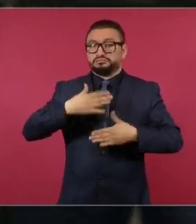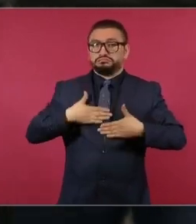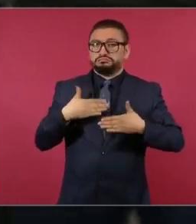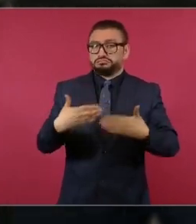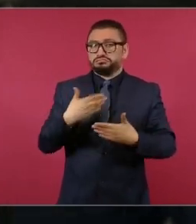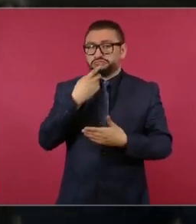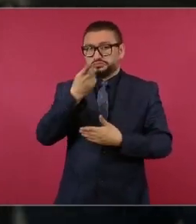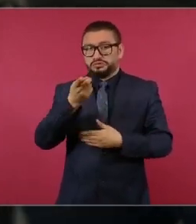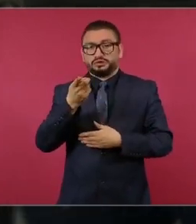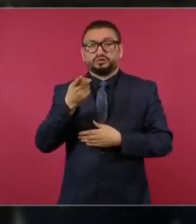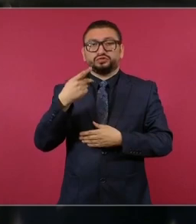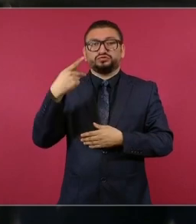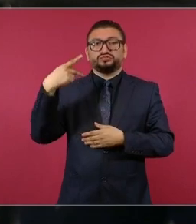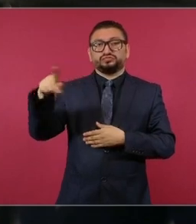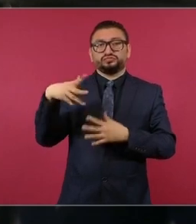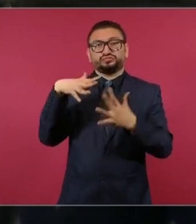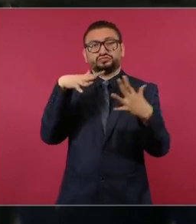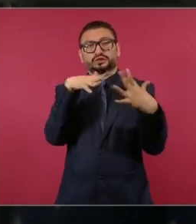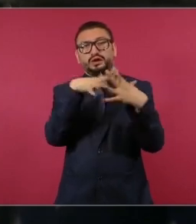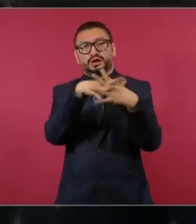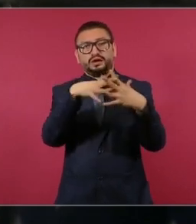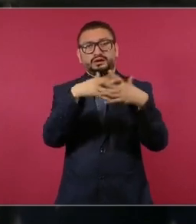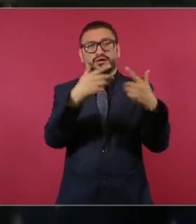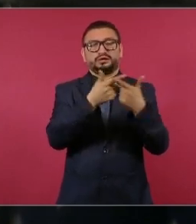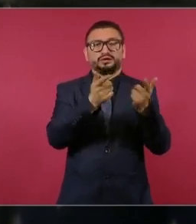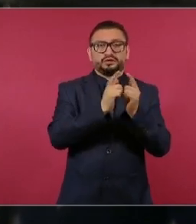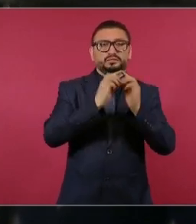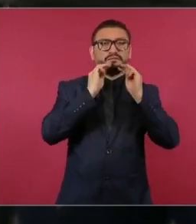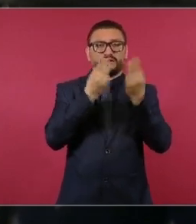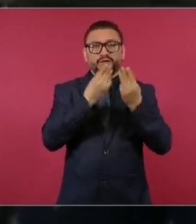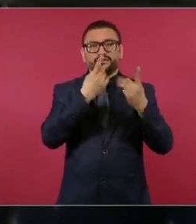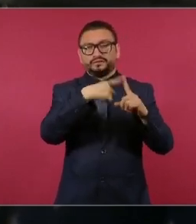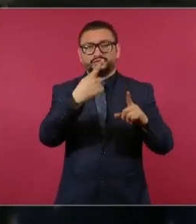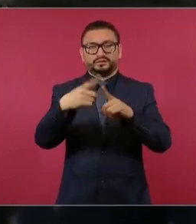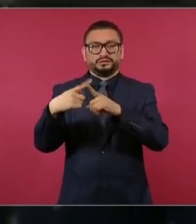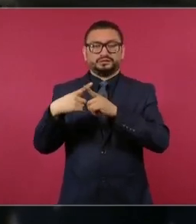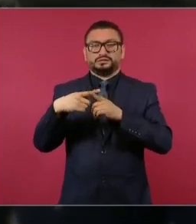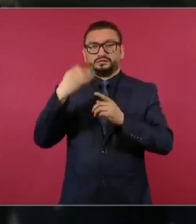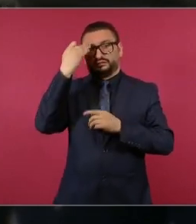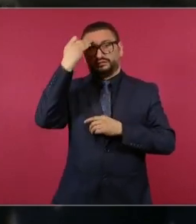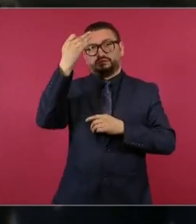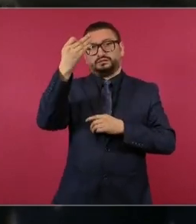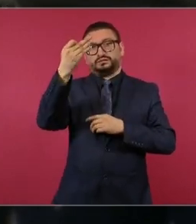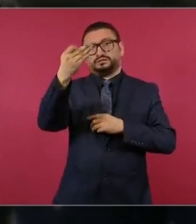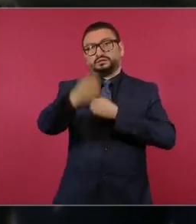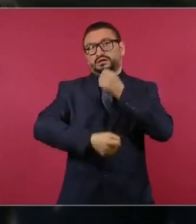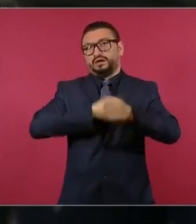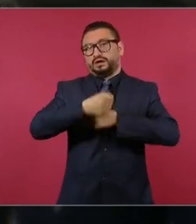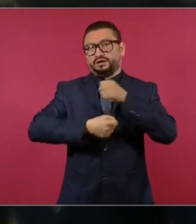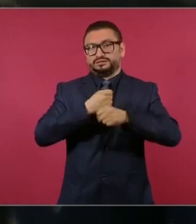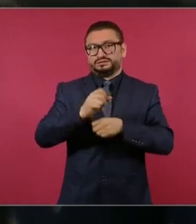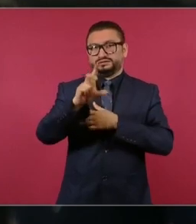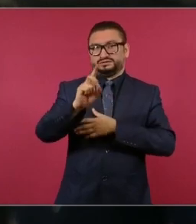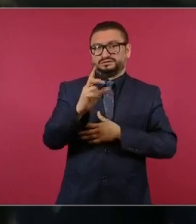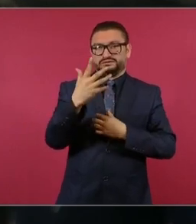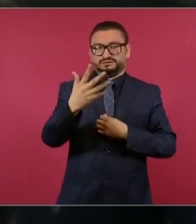que pues su guerra contra el crimen organizado pues iba a tardar 35